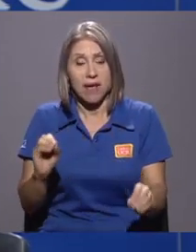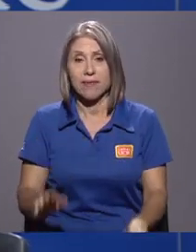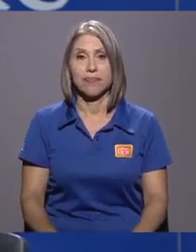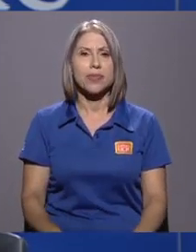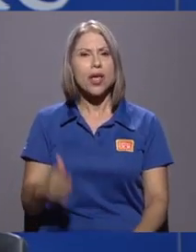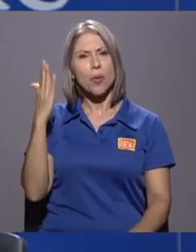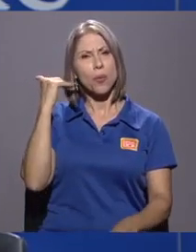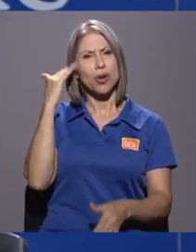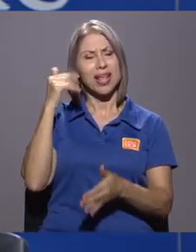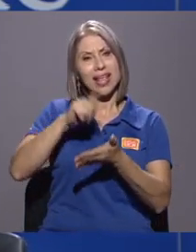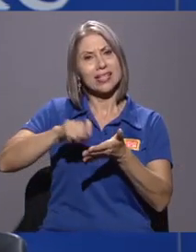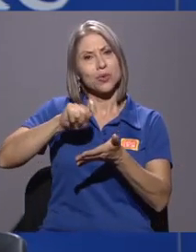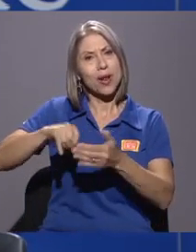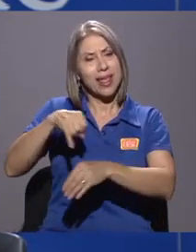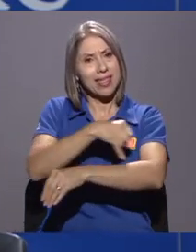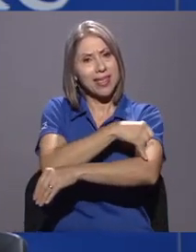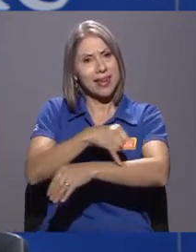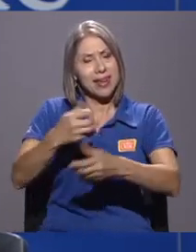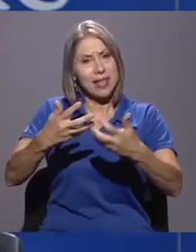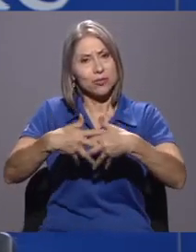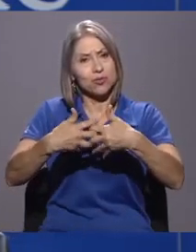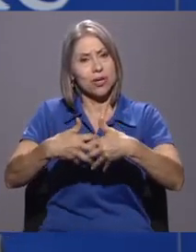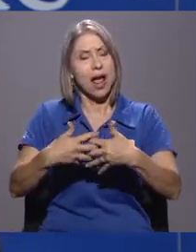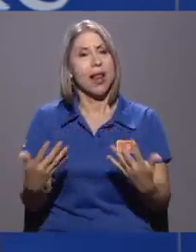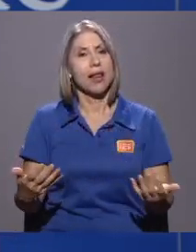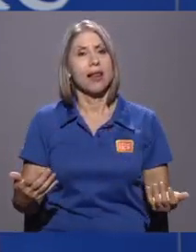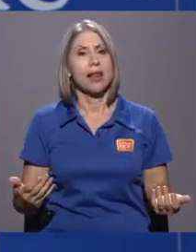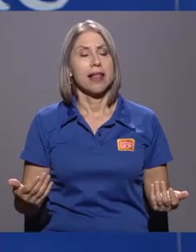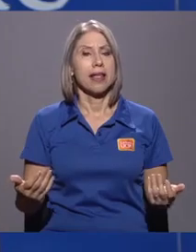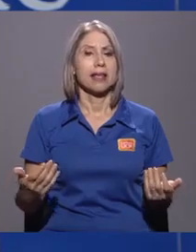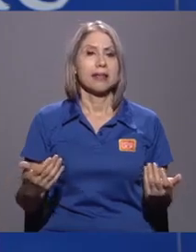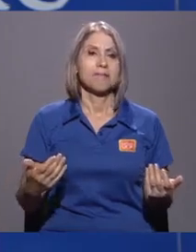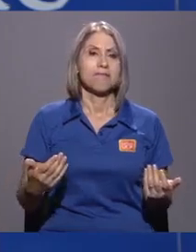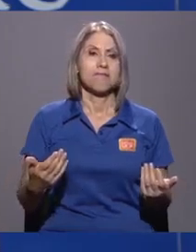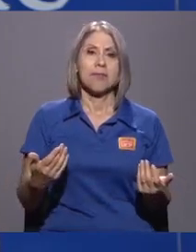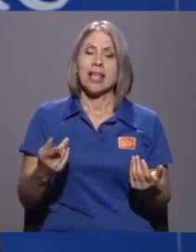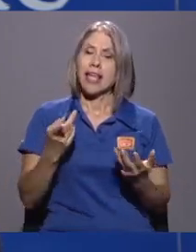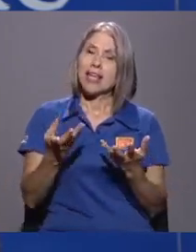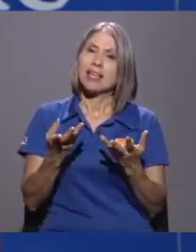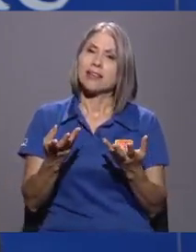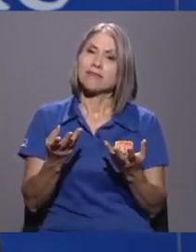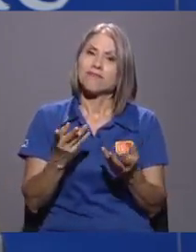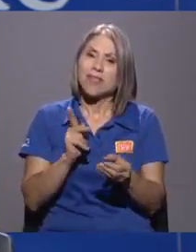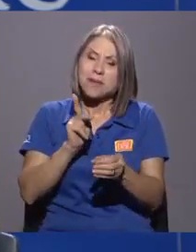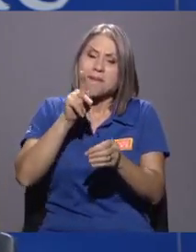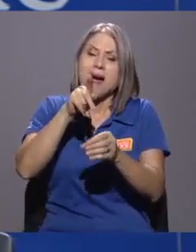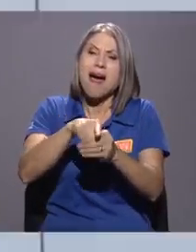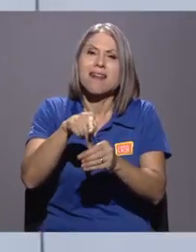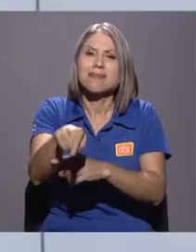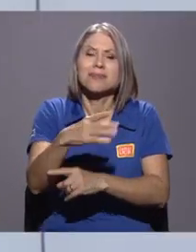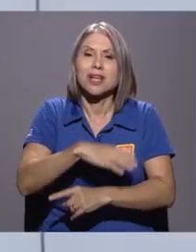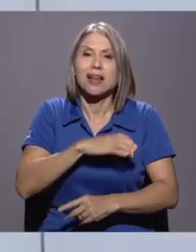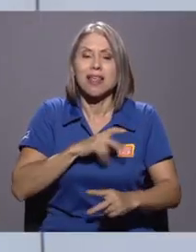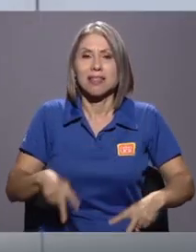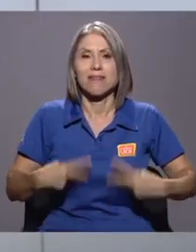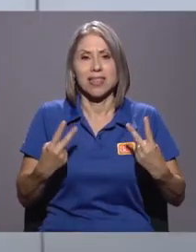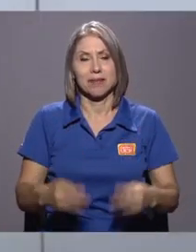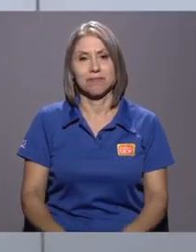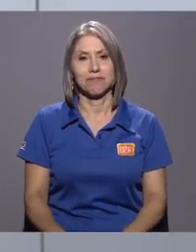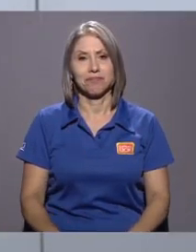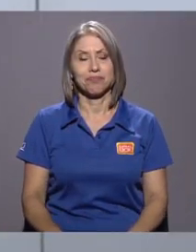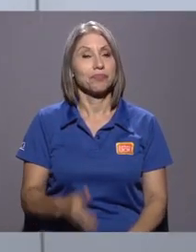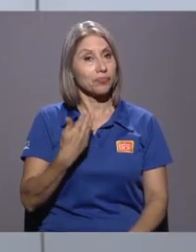ingeniería industrial y se inmiscuyó por decir decirlo en esto de la calidad de vida que es que